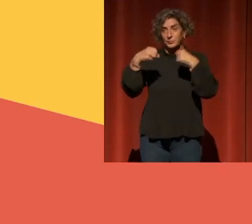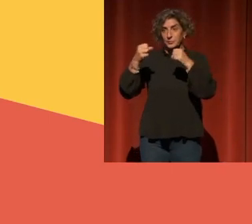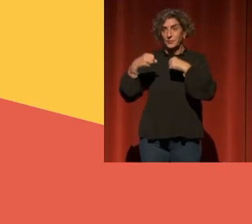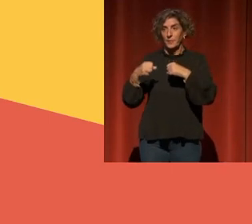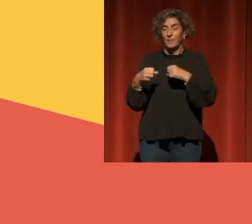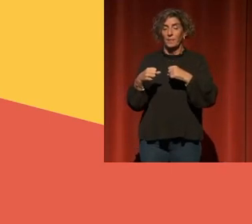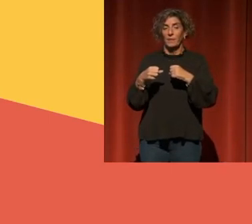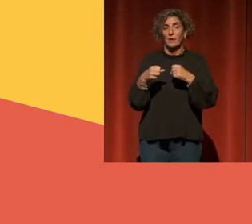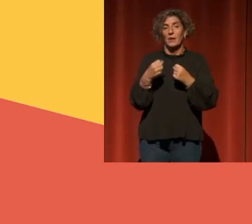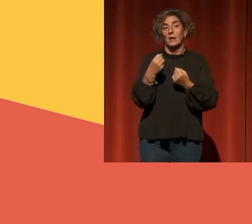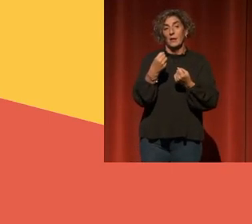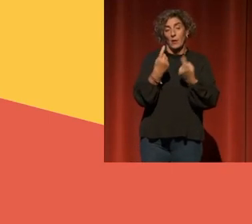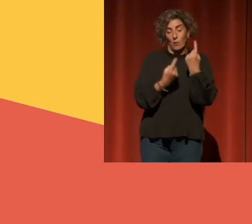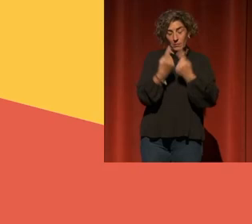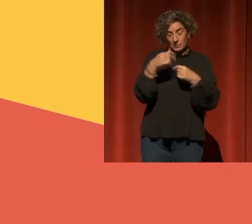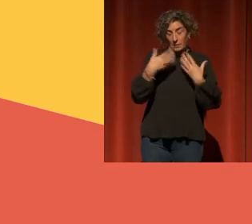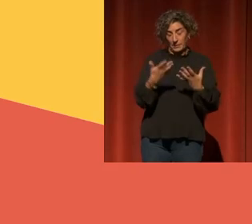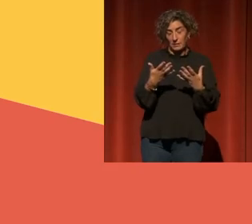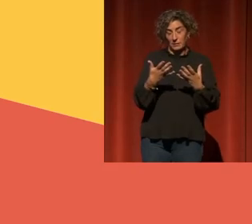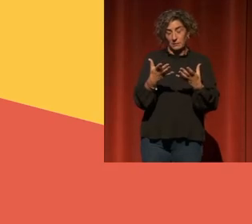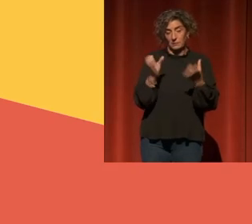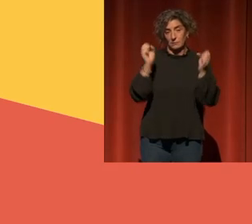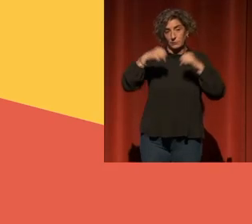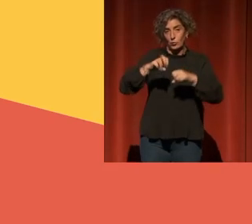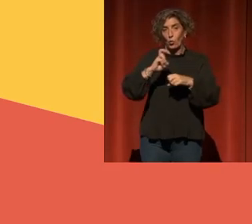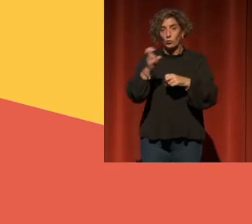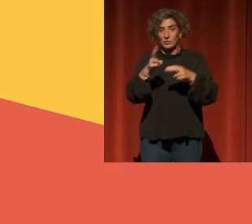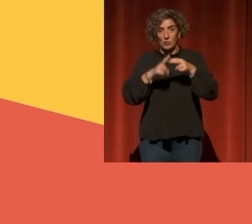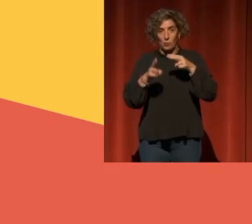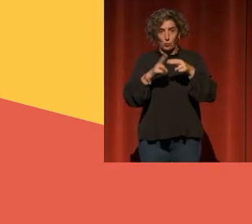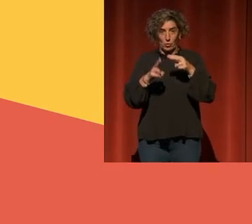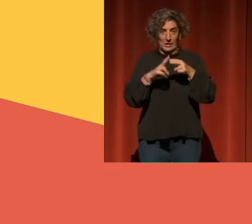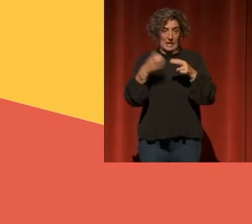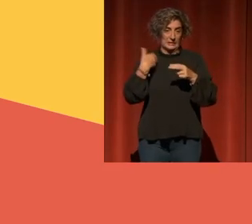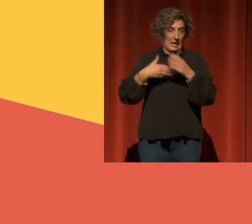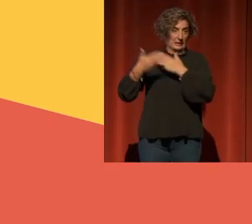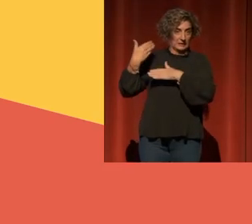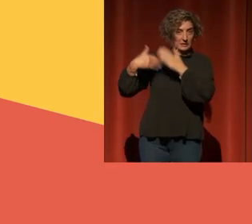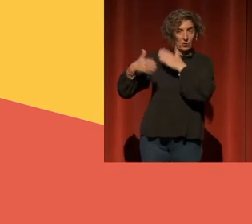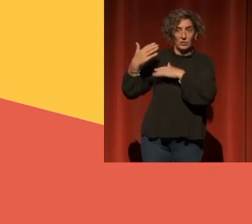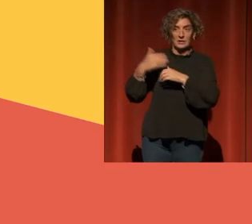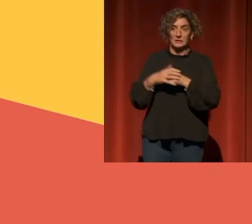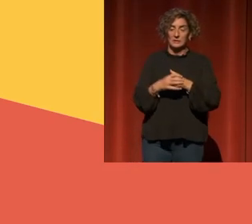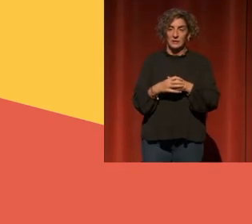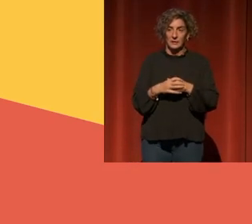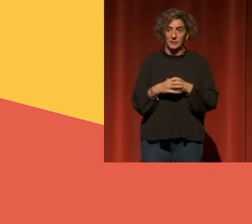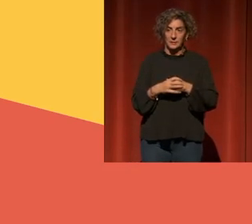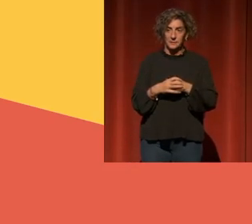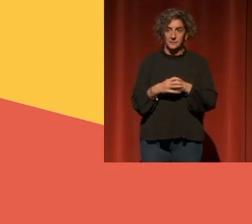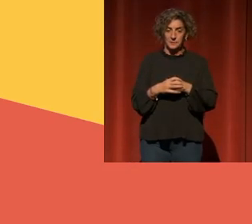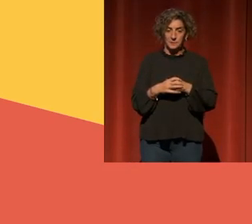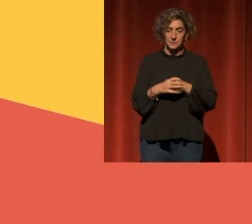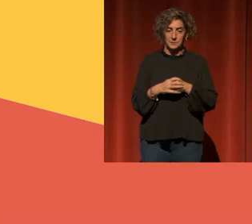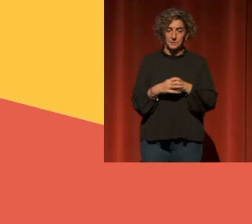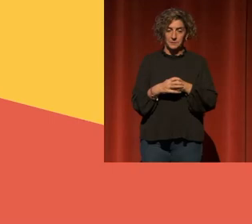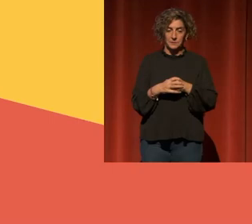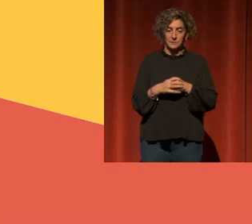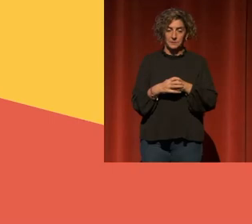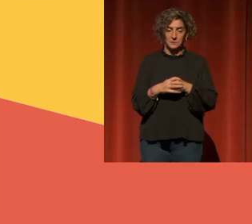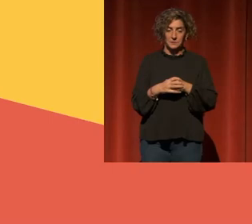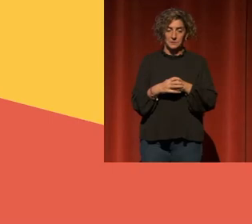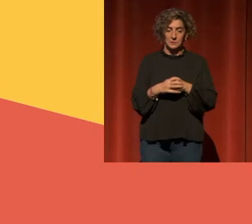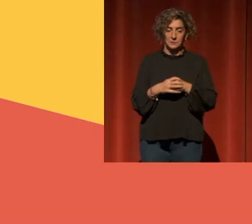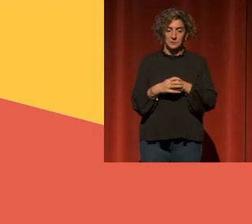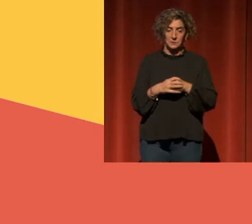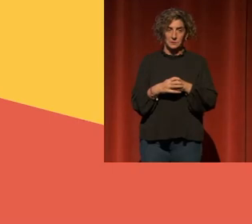una serie de políticas anteriores que fomentaban el empleo y la educación como hemos visto Ah que también lo ponían